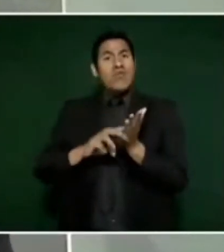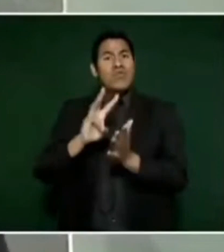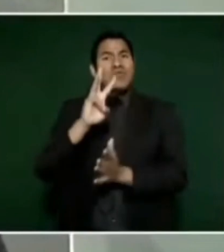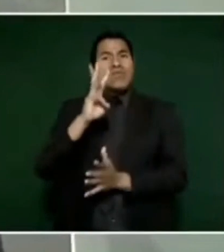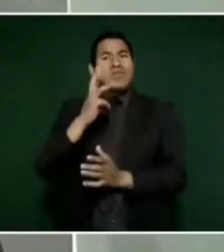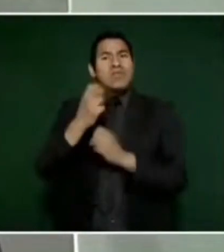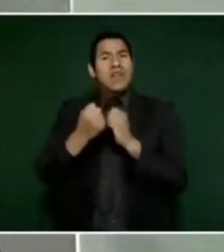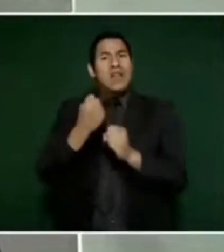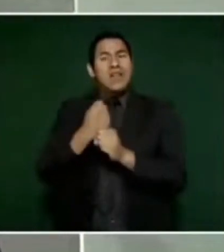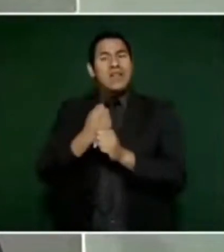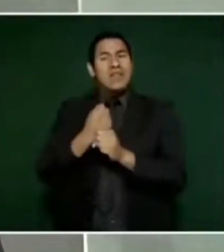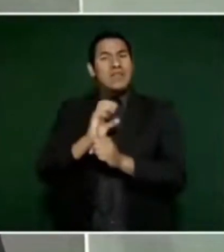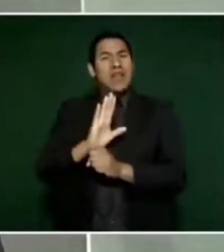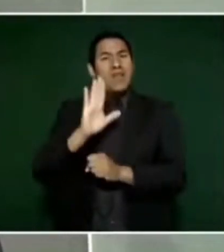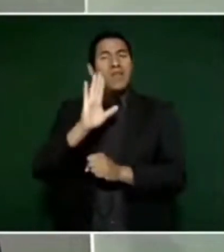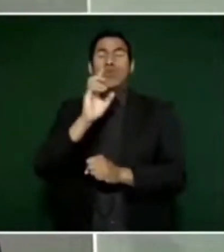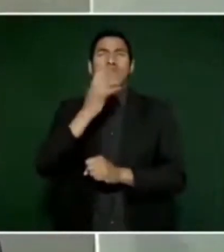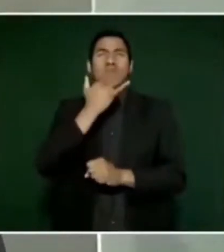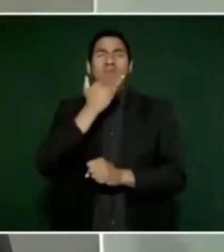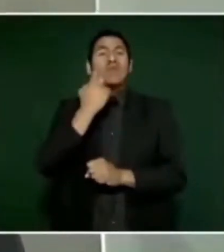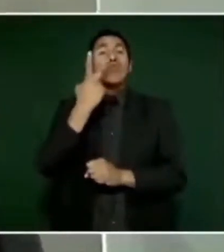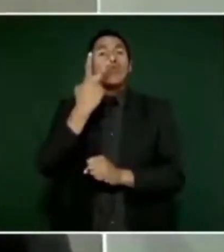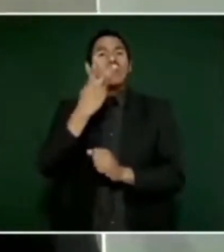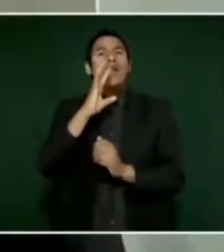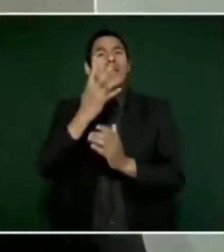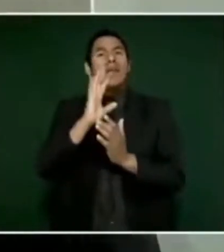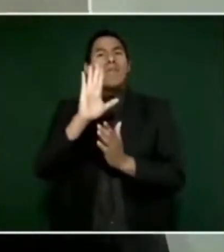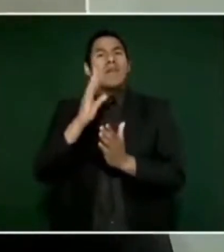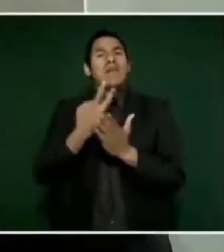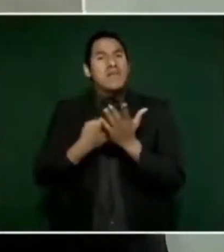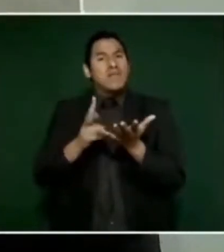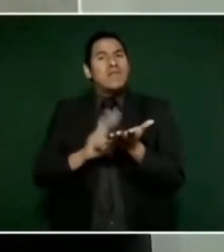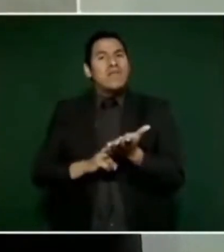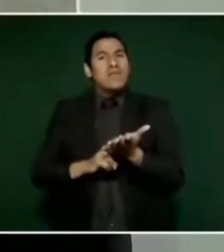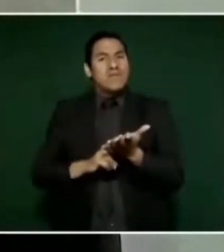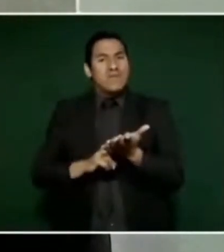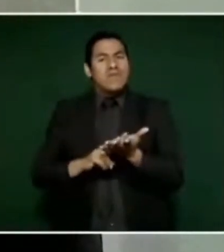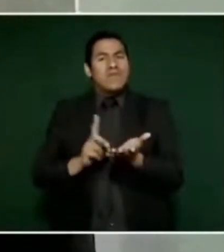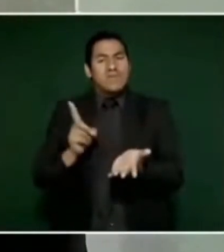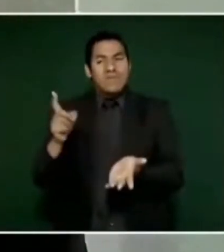Digo, no, 2, poquito más de 2.